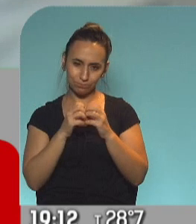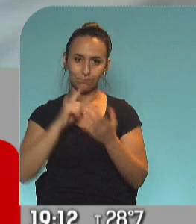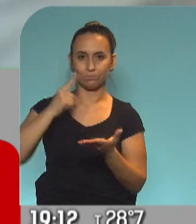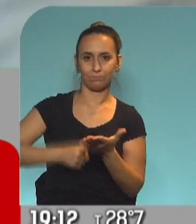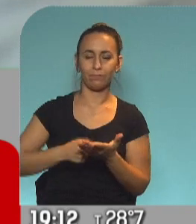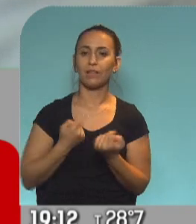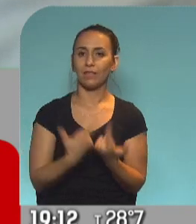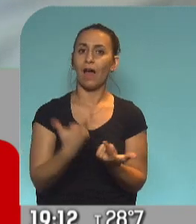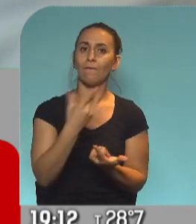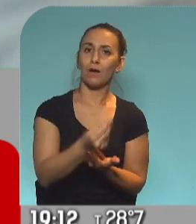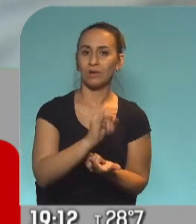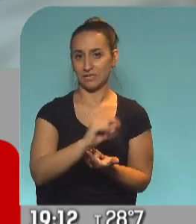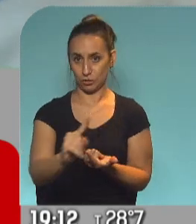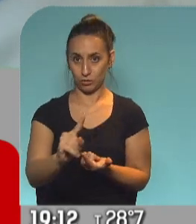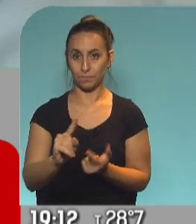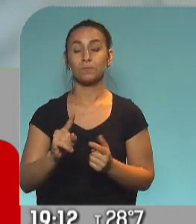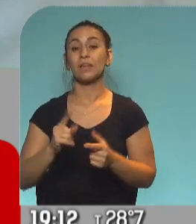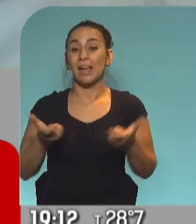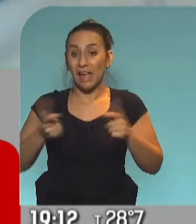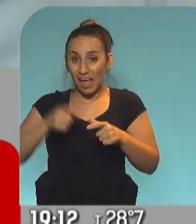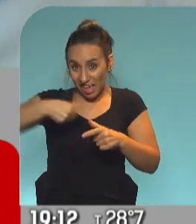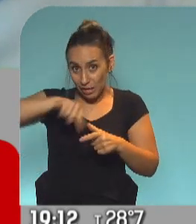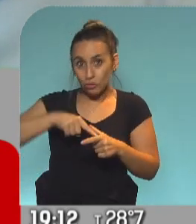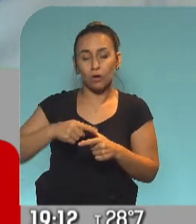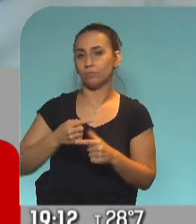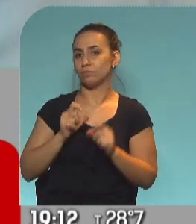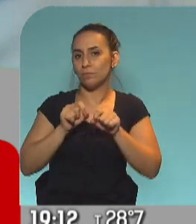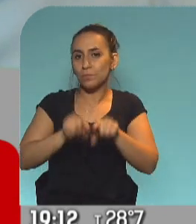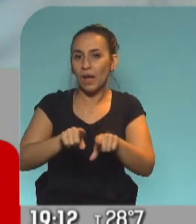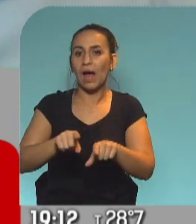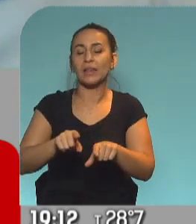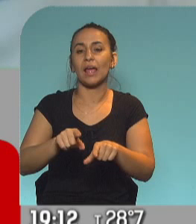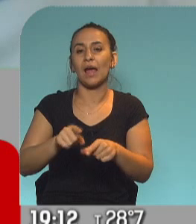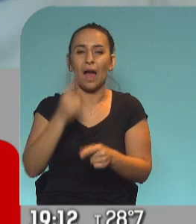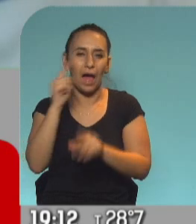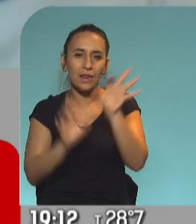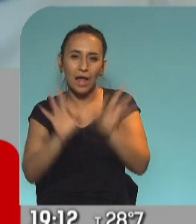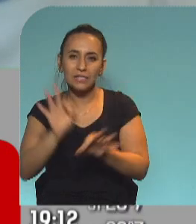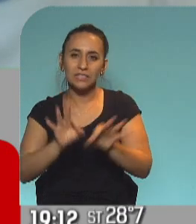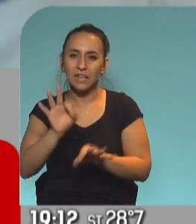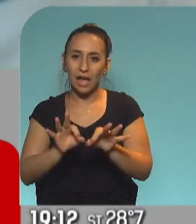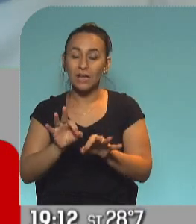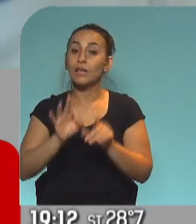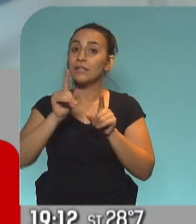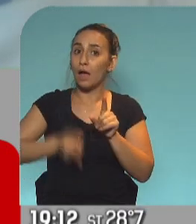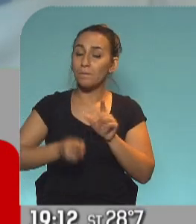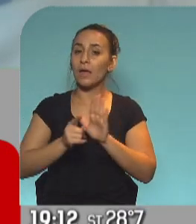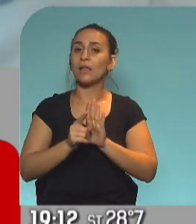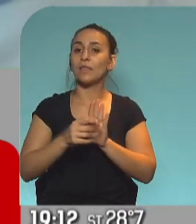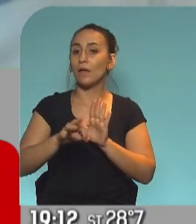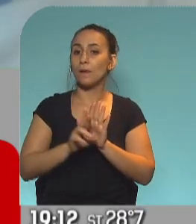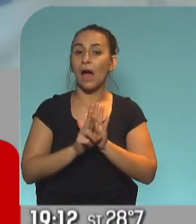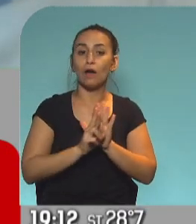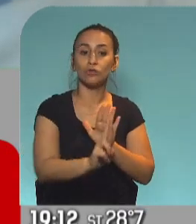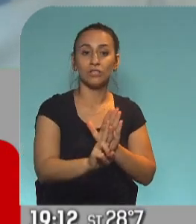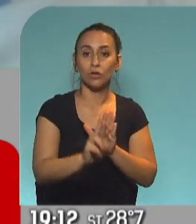va a ser exclusivo para funcionarios y funcionarios de los 3 poderes, es que van a tener que autorizar la publicación de su